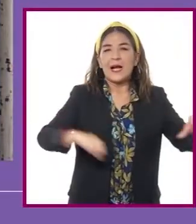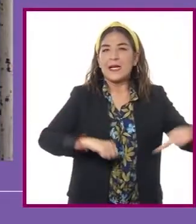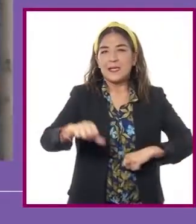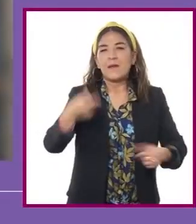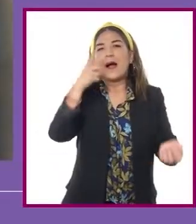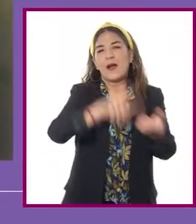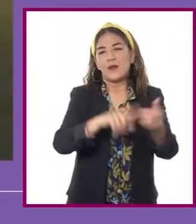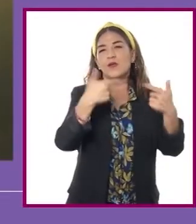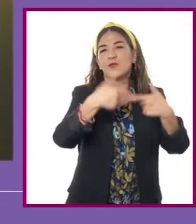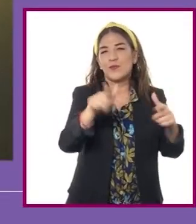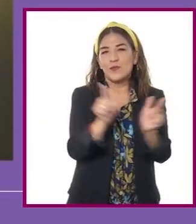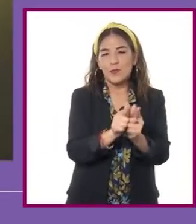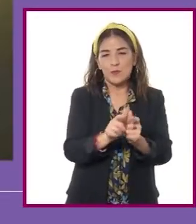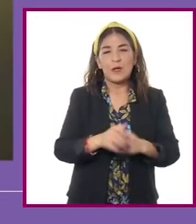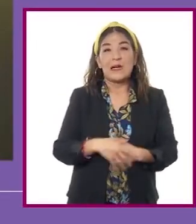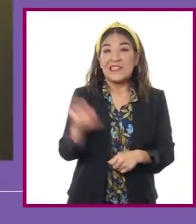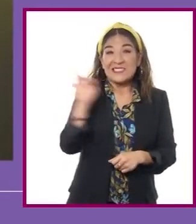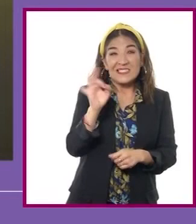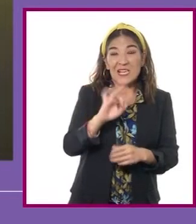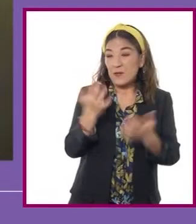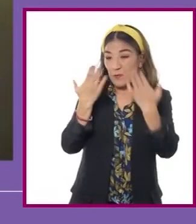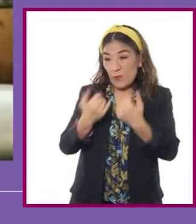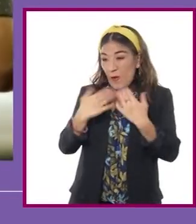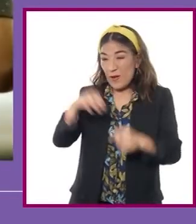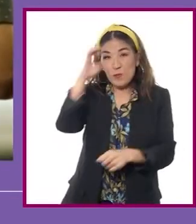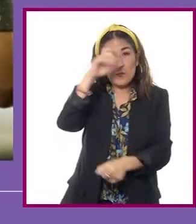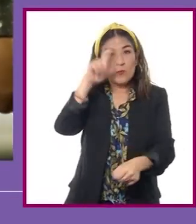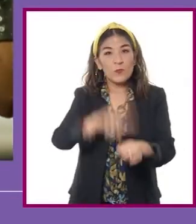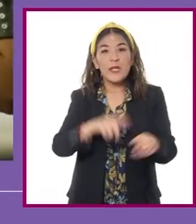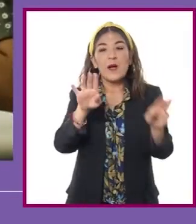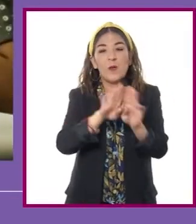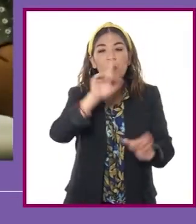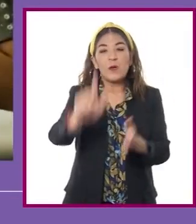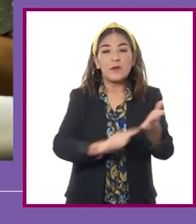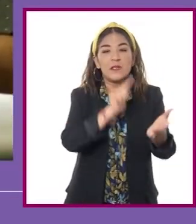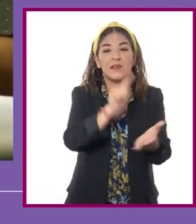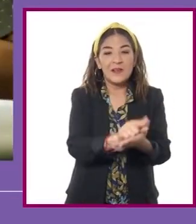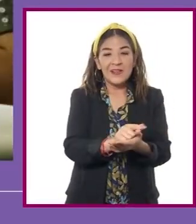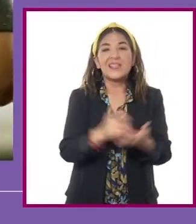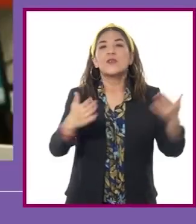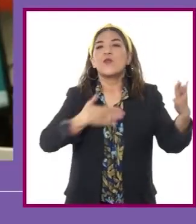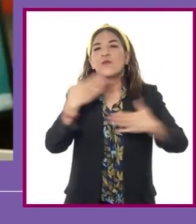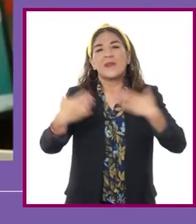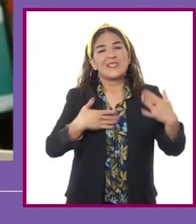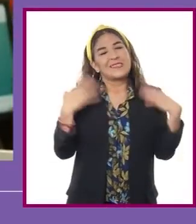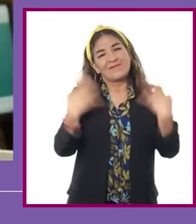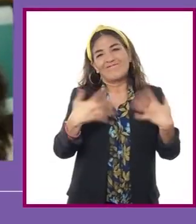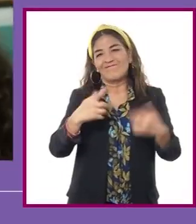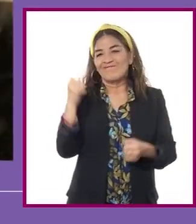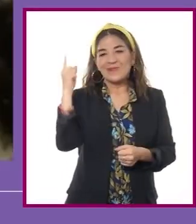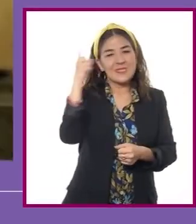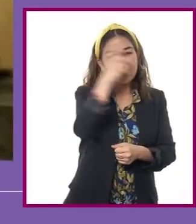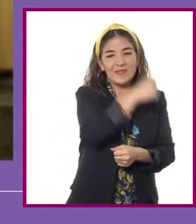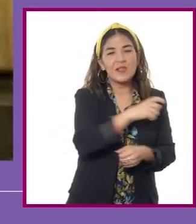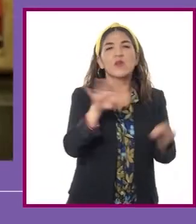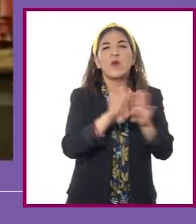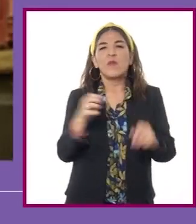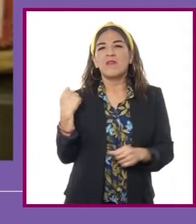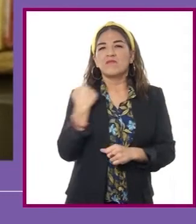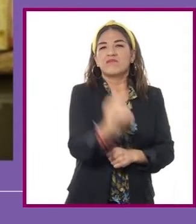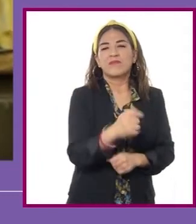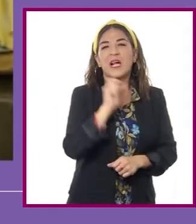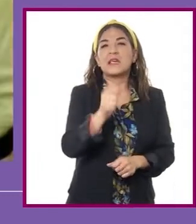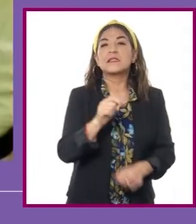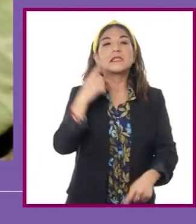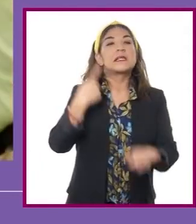un colectivo. Sin la cultura de la legalidad, la convivencia sería muy complicada y terminaría imponiéndose la ley del